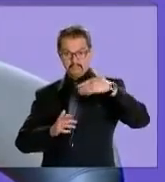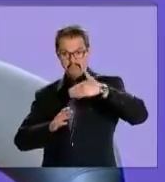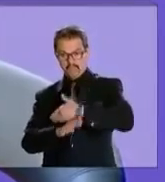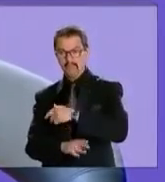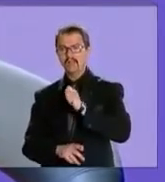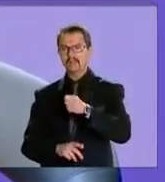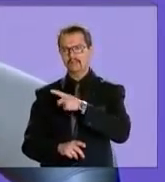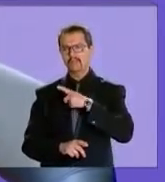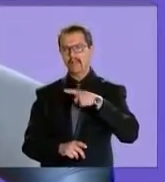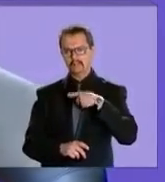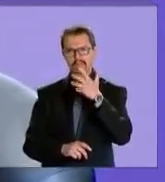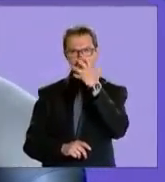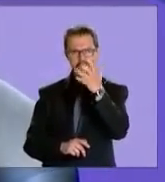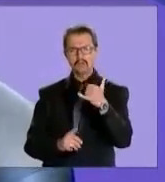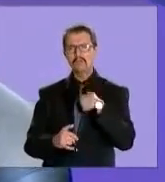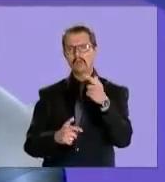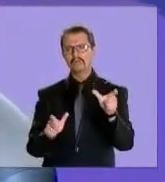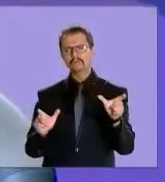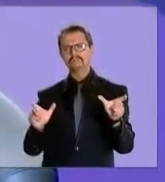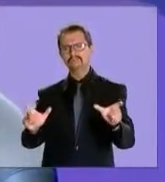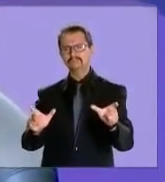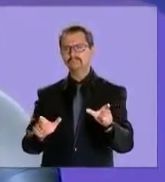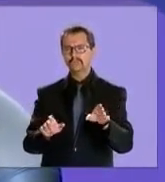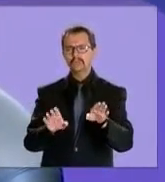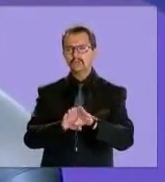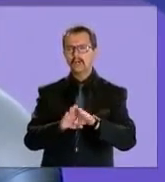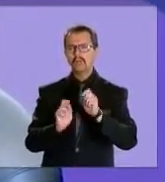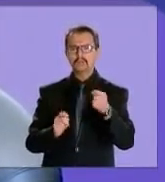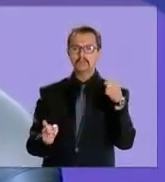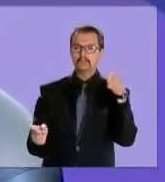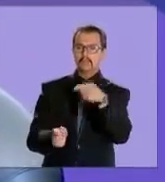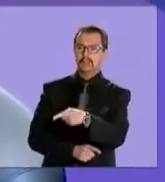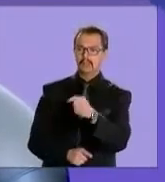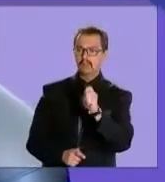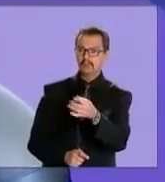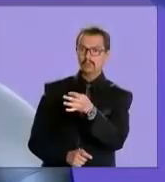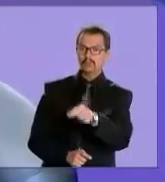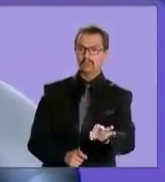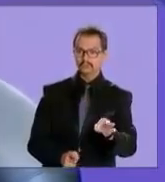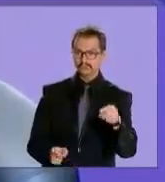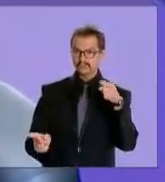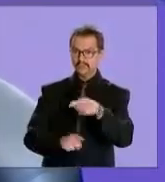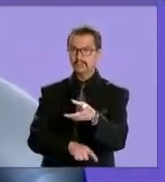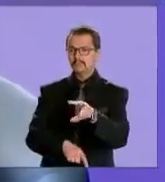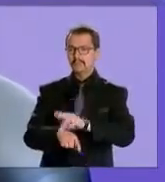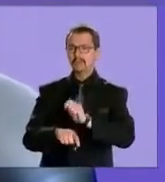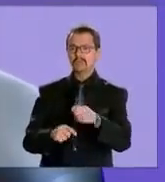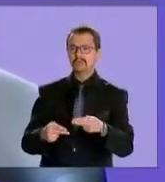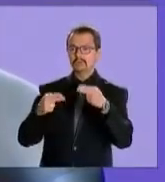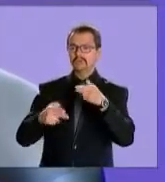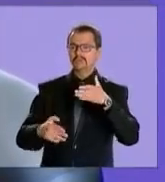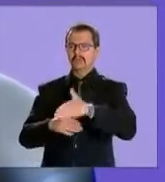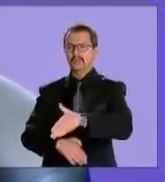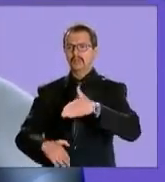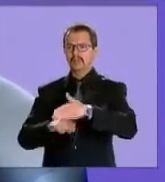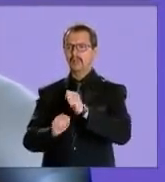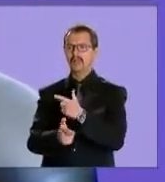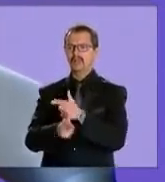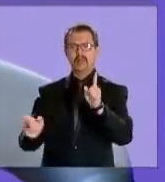ni comercial ni supeditada creo que andrés no lo entiendes el tema de la producción